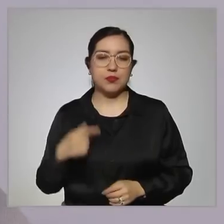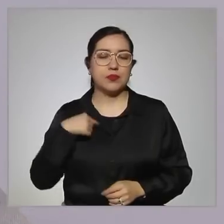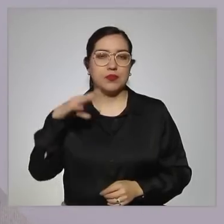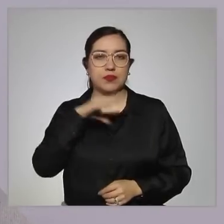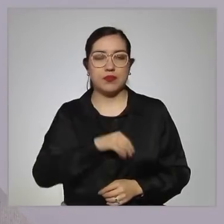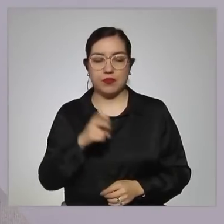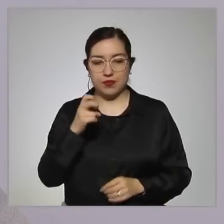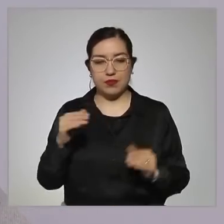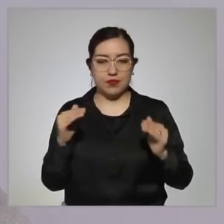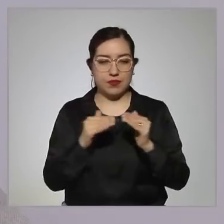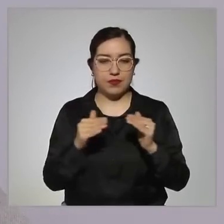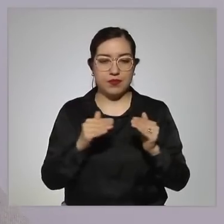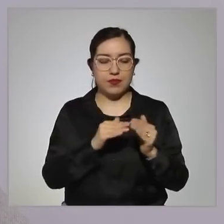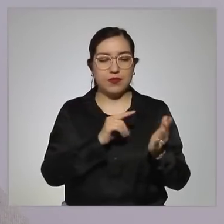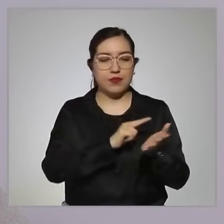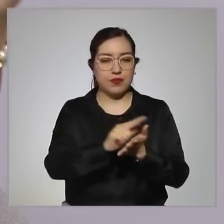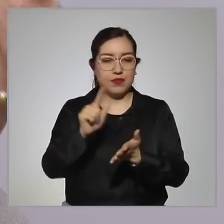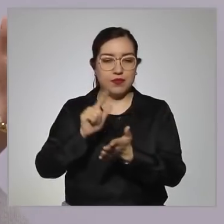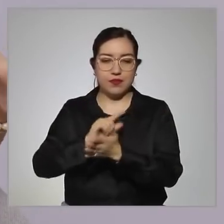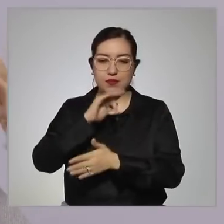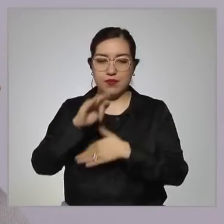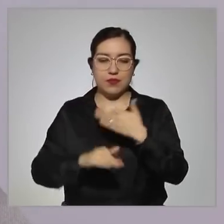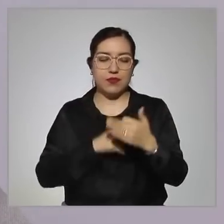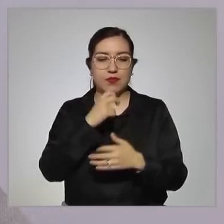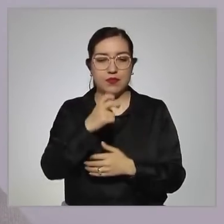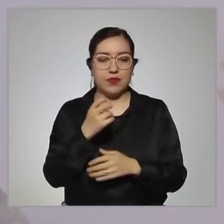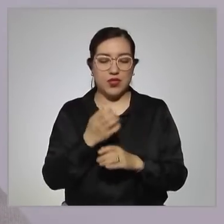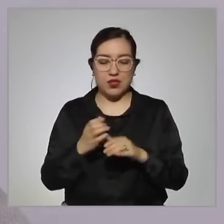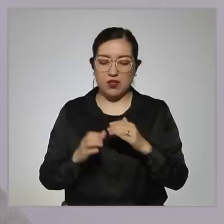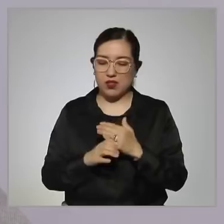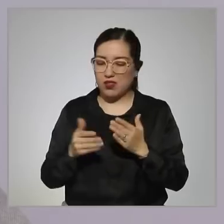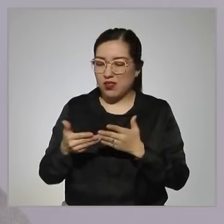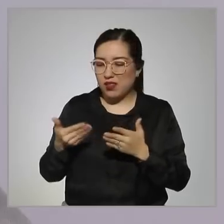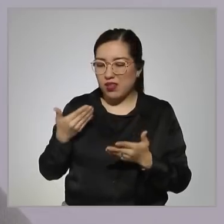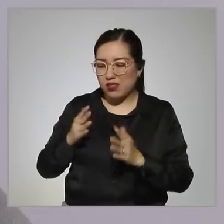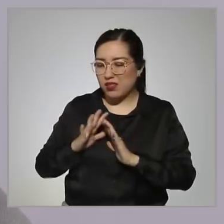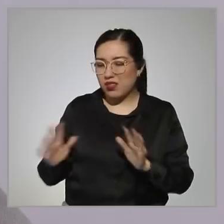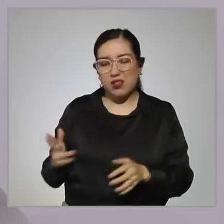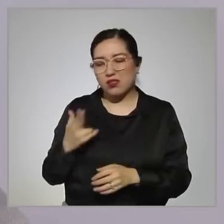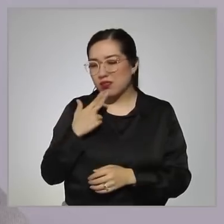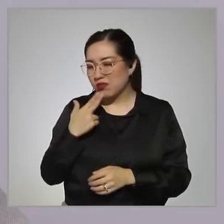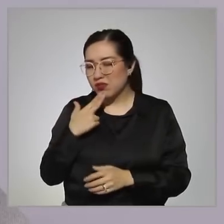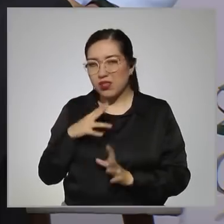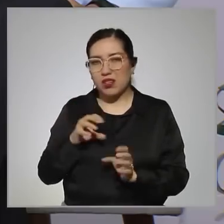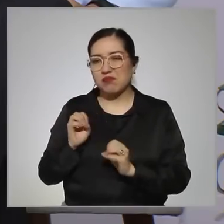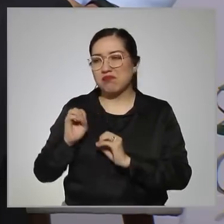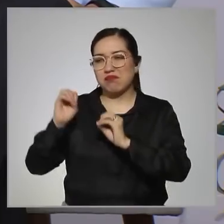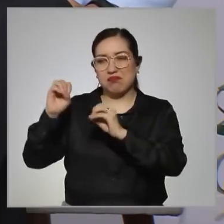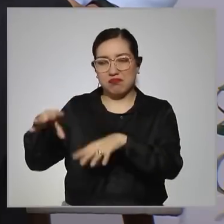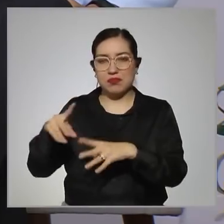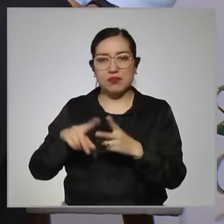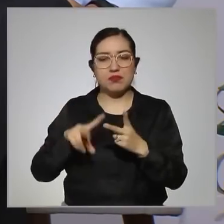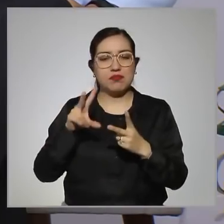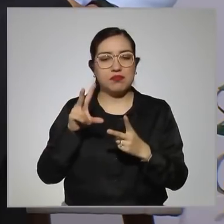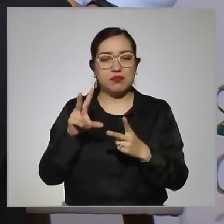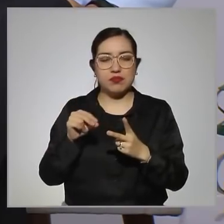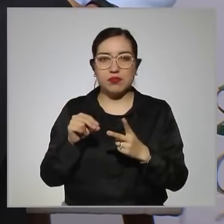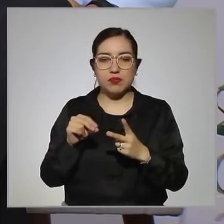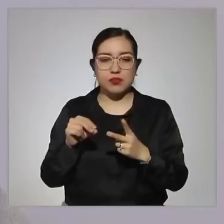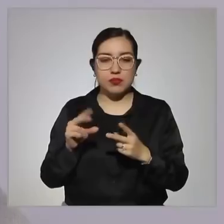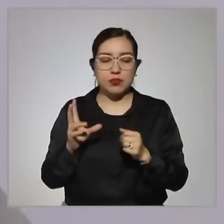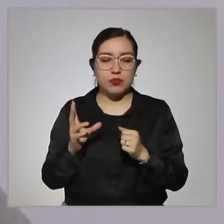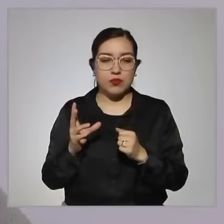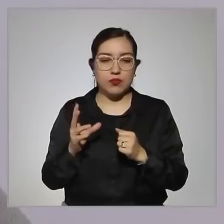integral, Eso, sacar, por ejemplo, Claro. cosas que Ropa que no usas. uso, Sí. no